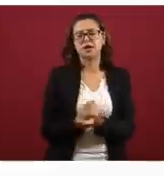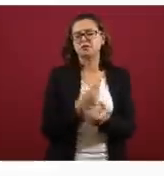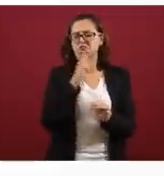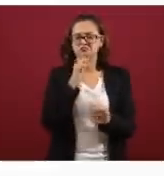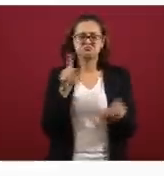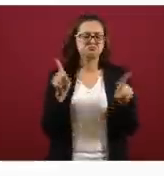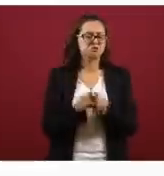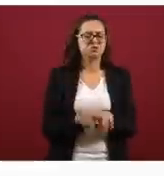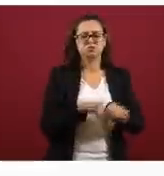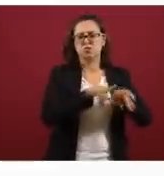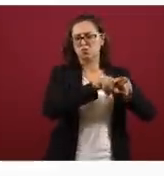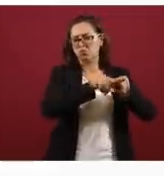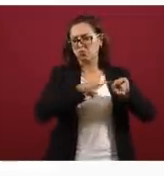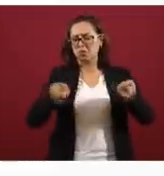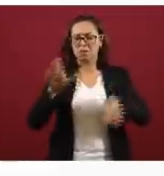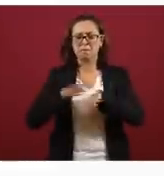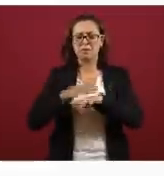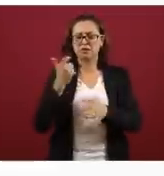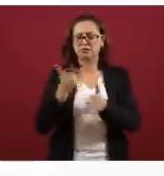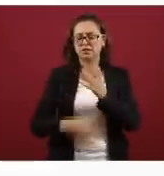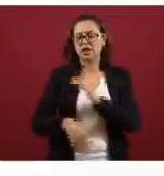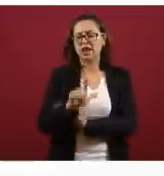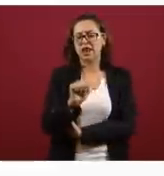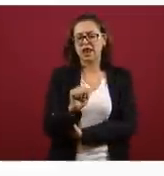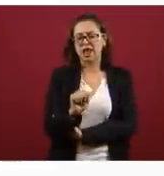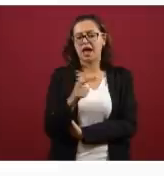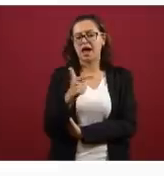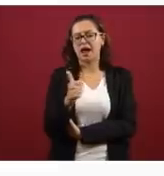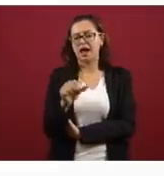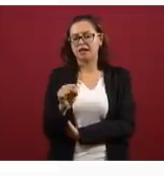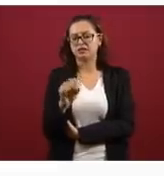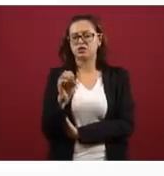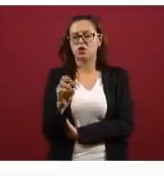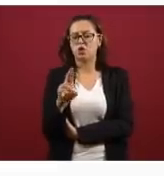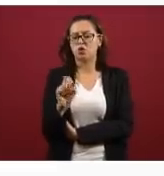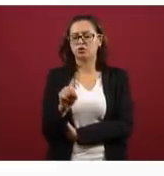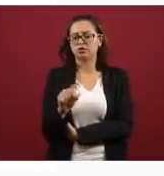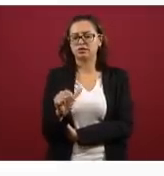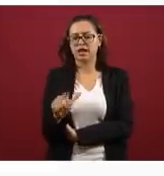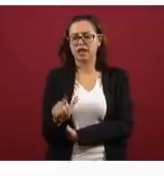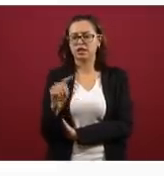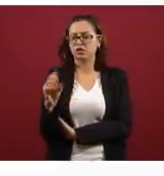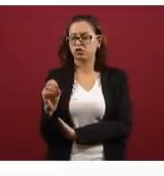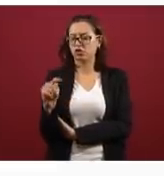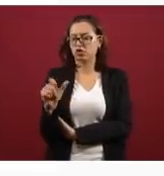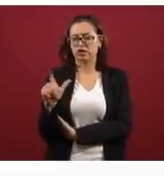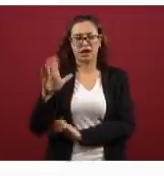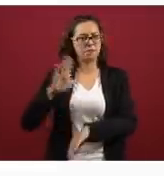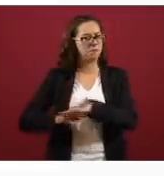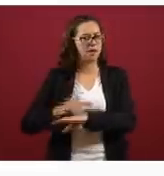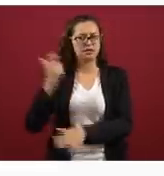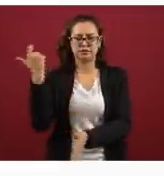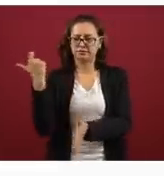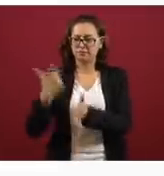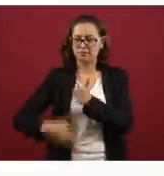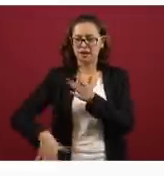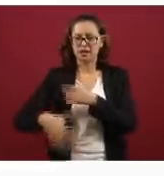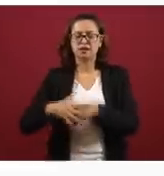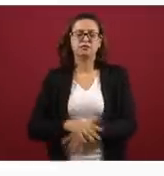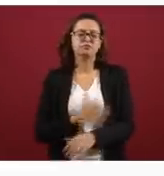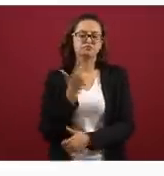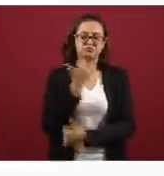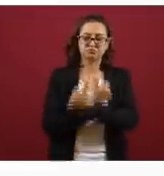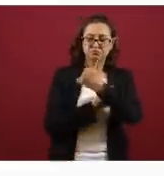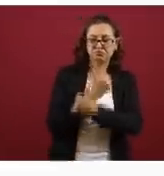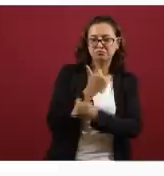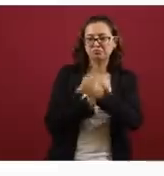meses, las más económicas, la Gas, Orsan y Total. Y en lo general han estado peleándose y con